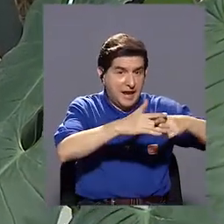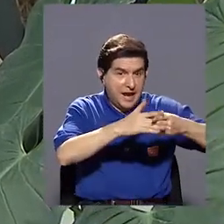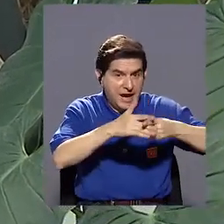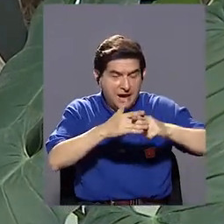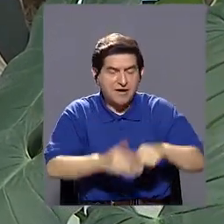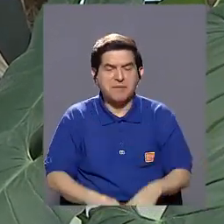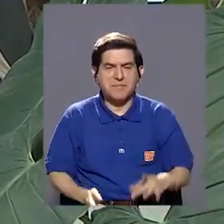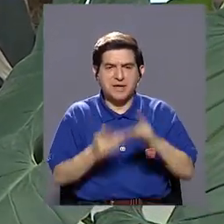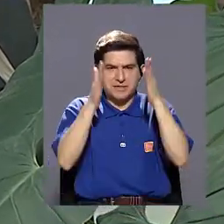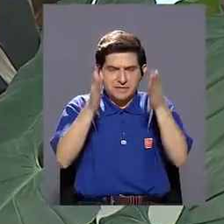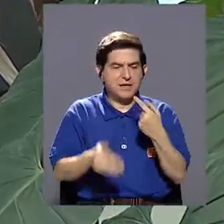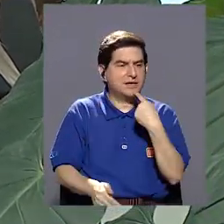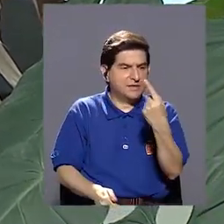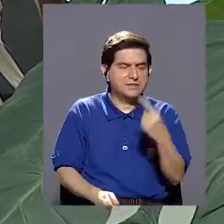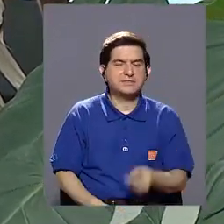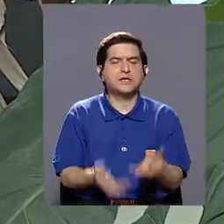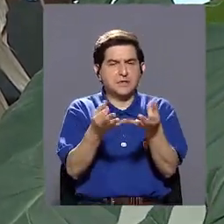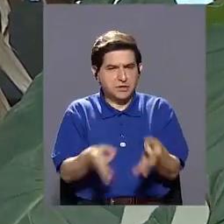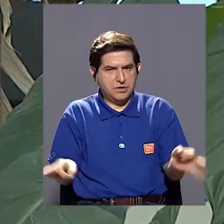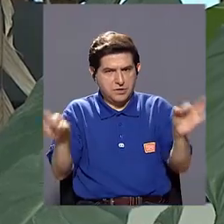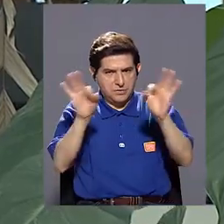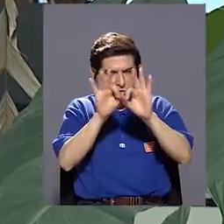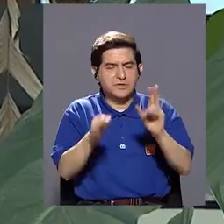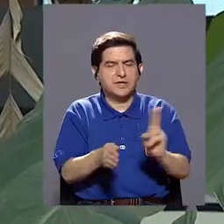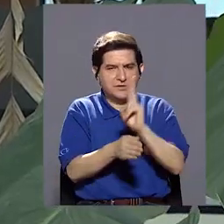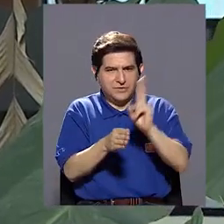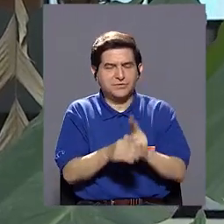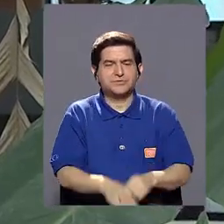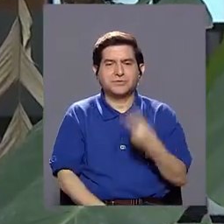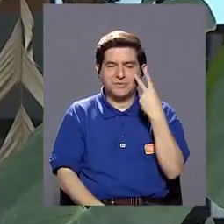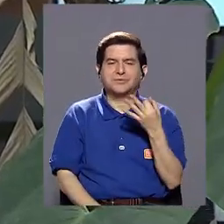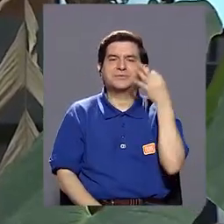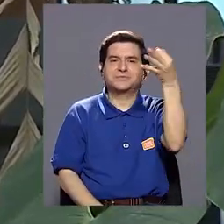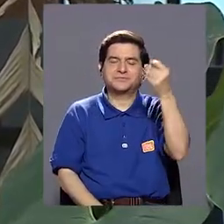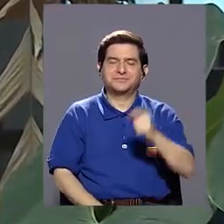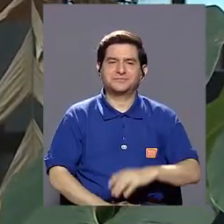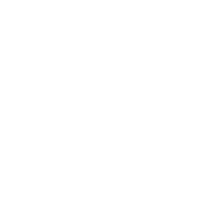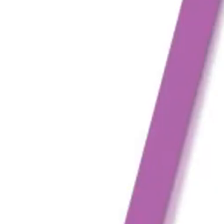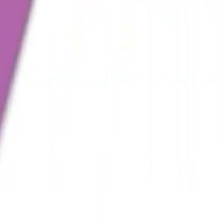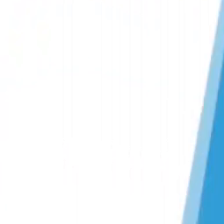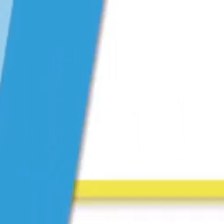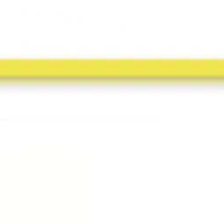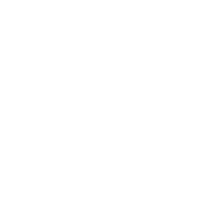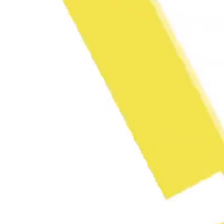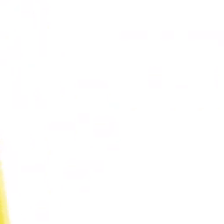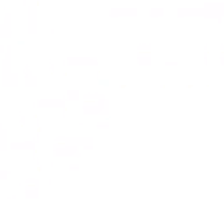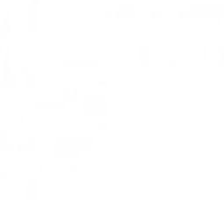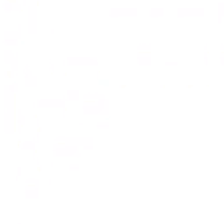Esperamos que las herramientas de nuestro especialista les sean de gran utilidad. Hasta pronto.